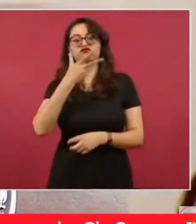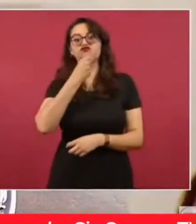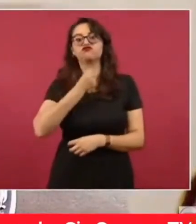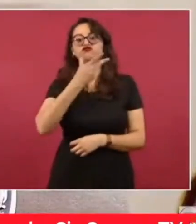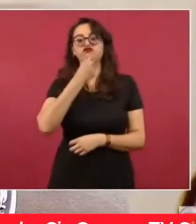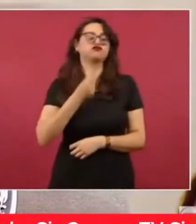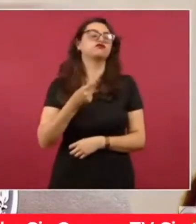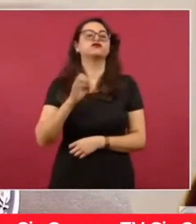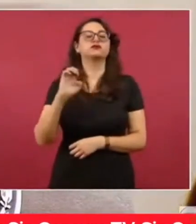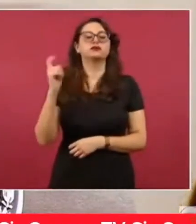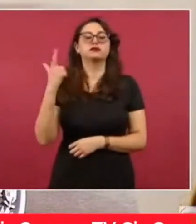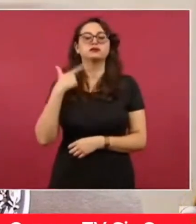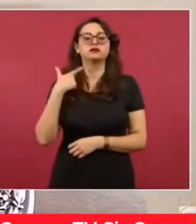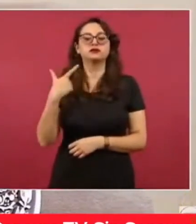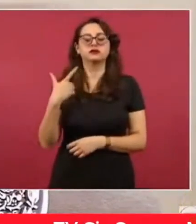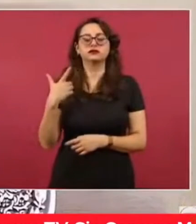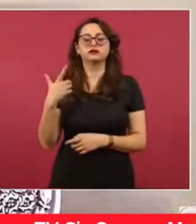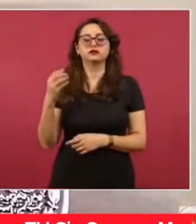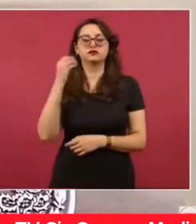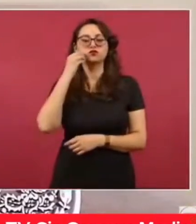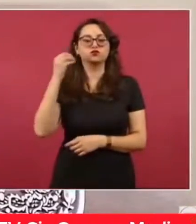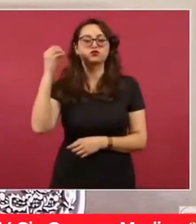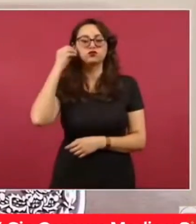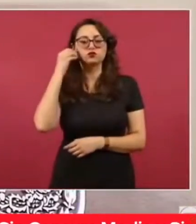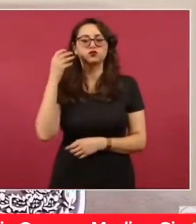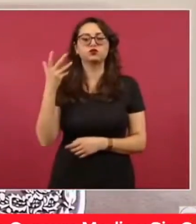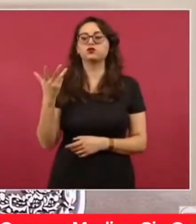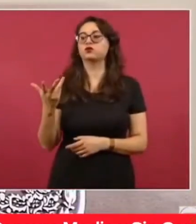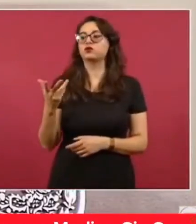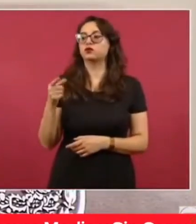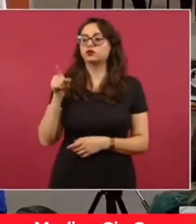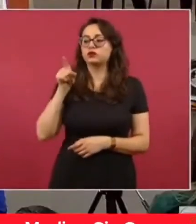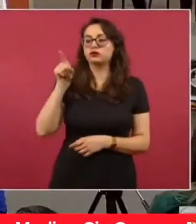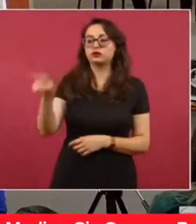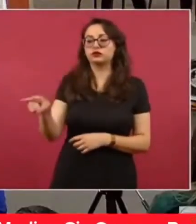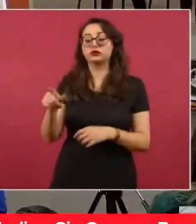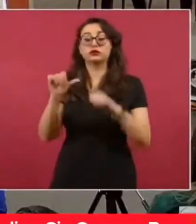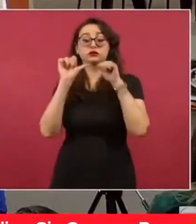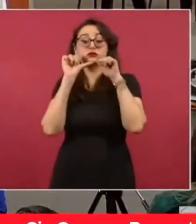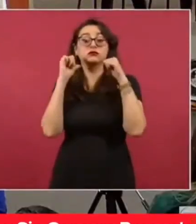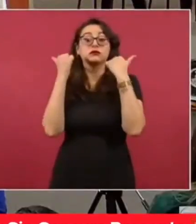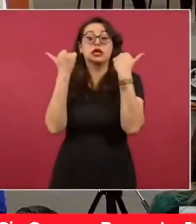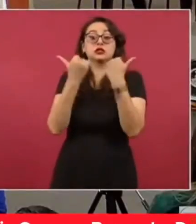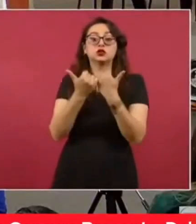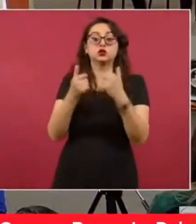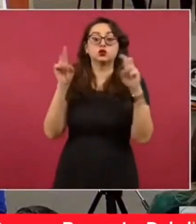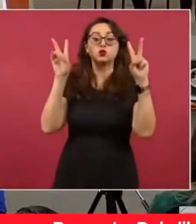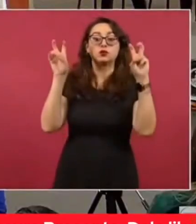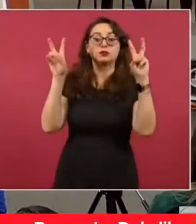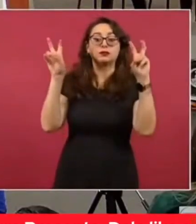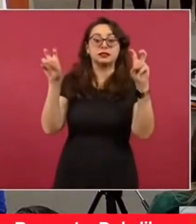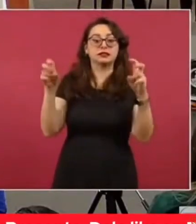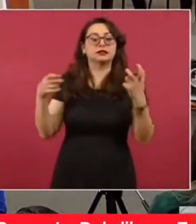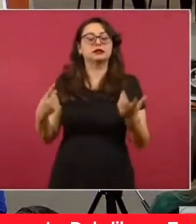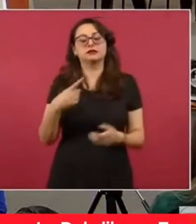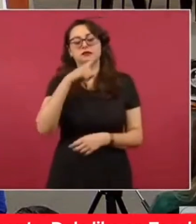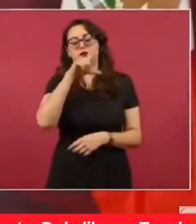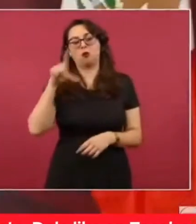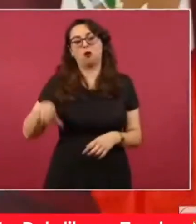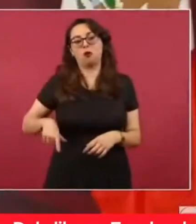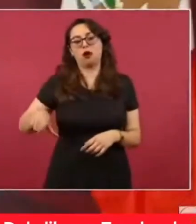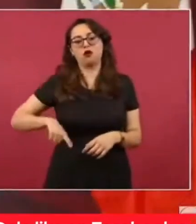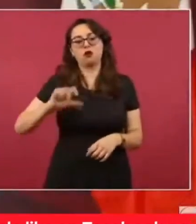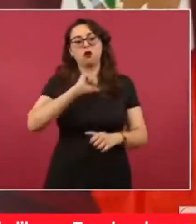que este son asociaciones internacionales financiadas por gobiernos extranjeros